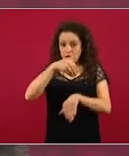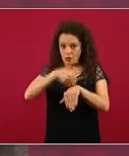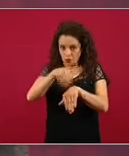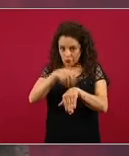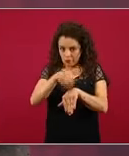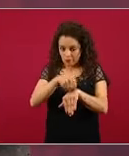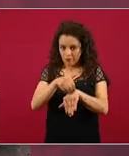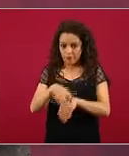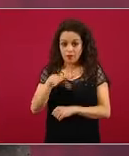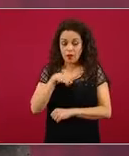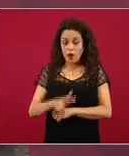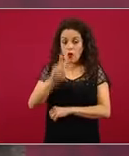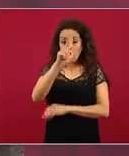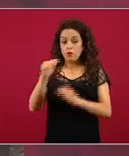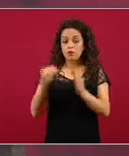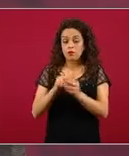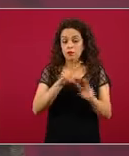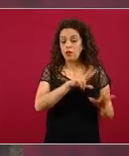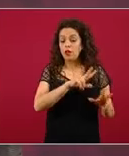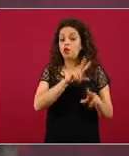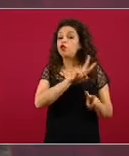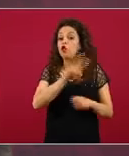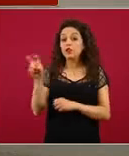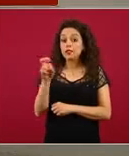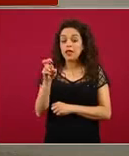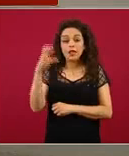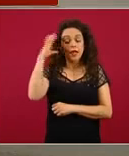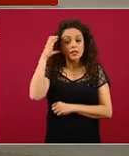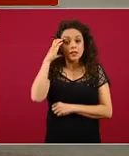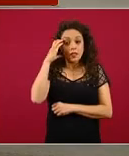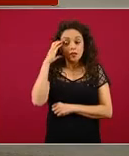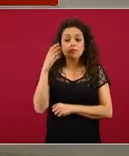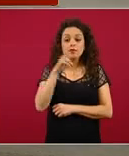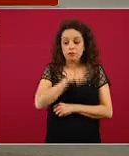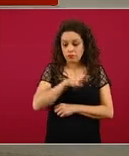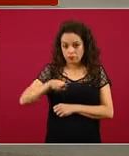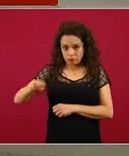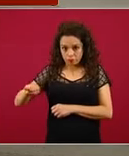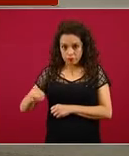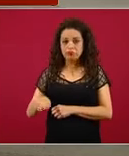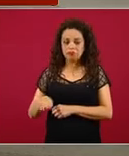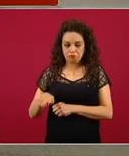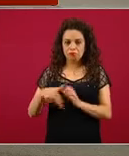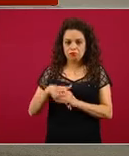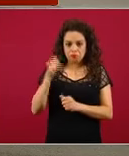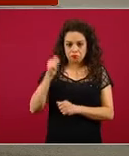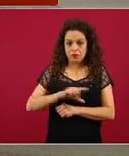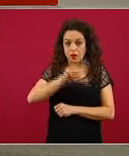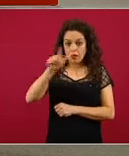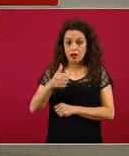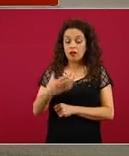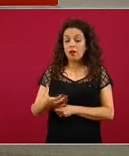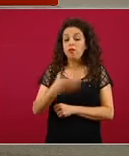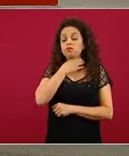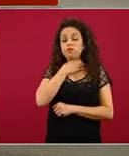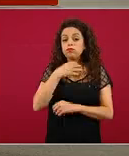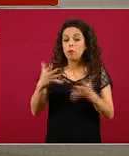tener 8.200 camas necesarias disponibles y llegamos a una ocupación máxima cercana